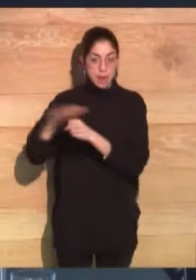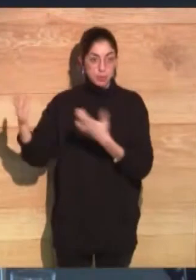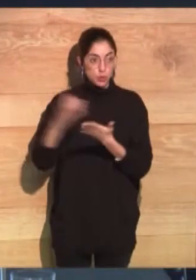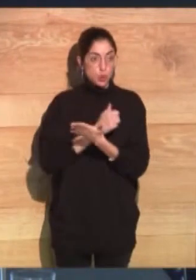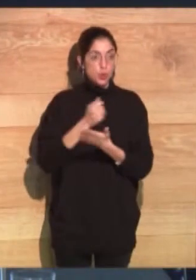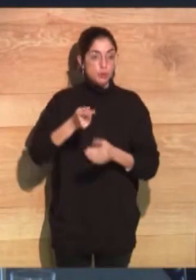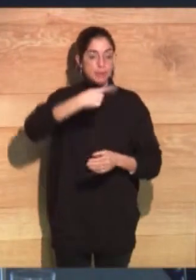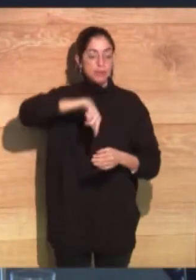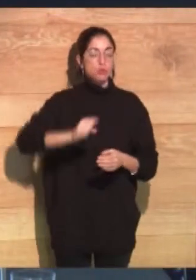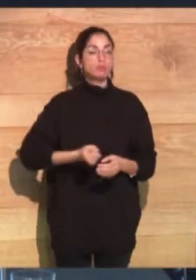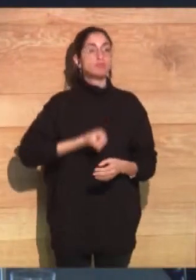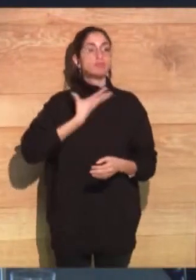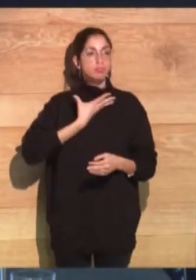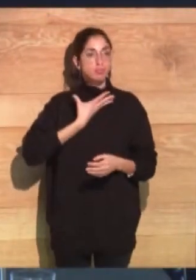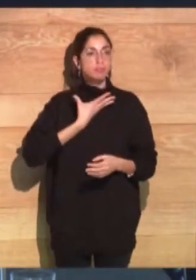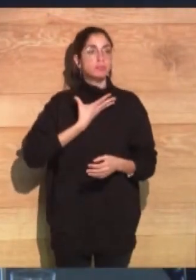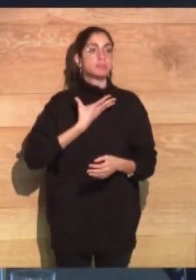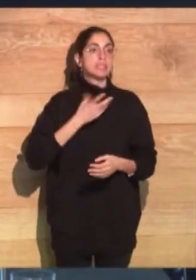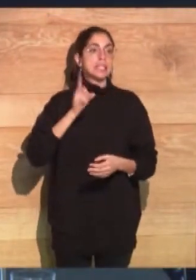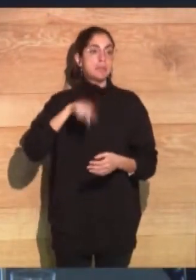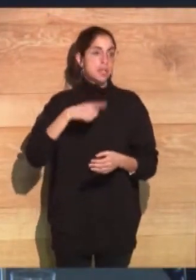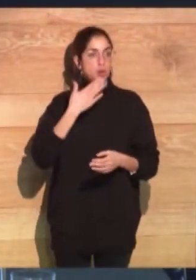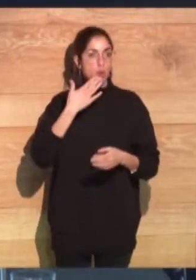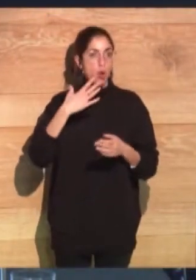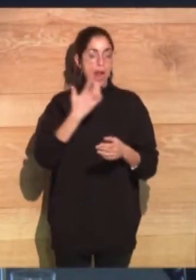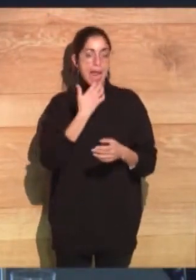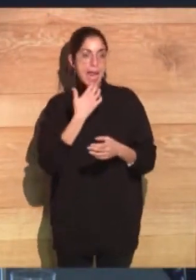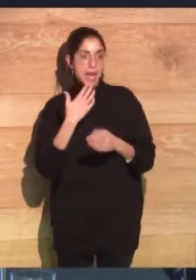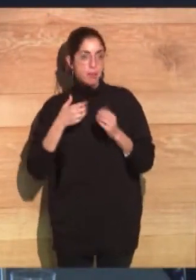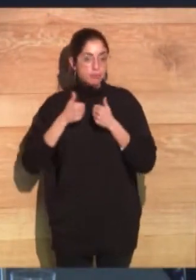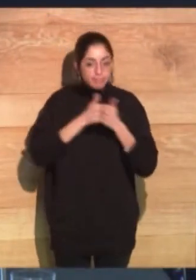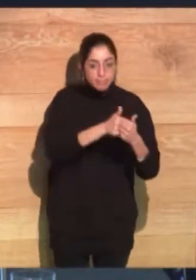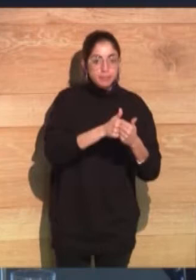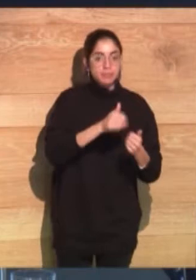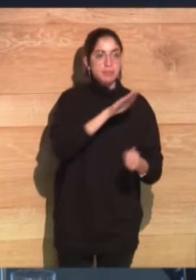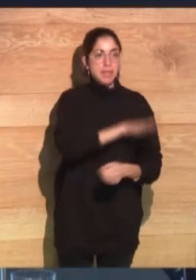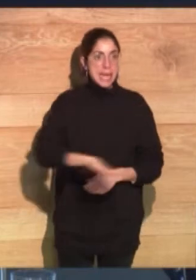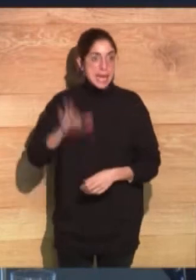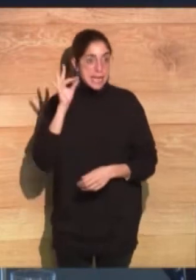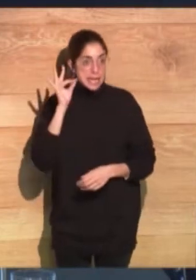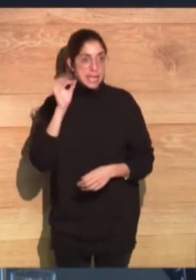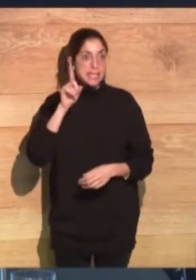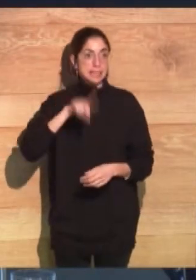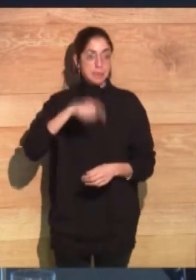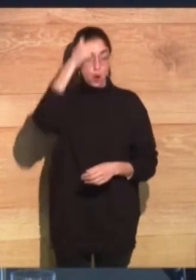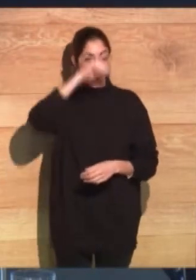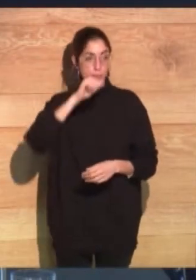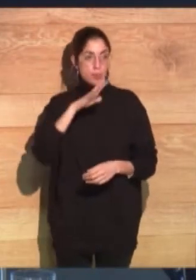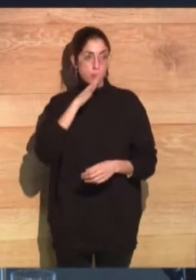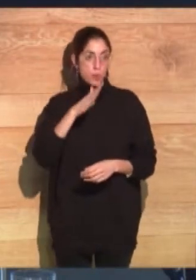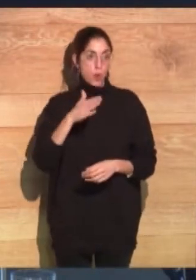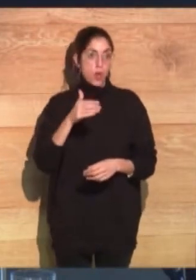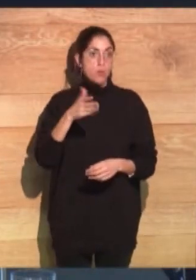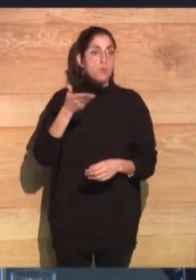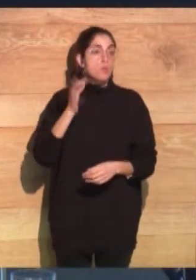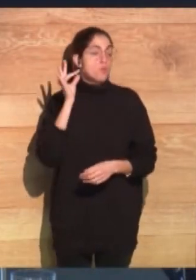a todos y que sean un ejemplo a seguir por todas nuestras niñas y nuestros jóvenes, que la mujer tiene un papel muy importante